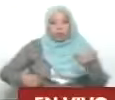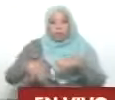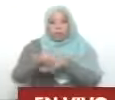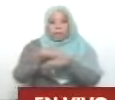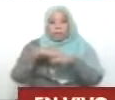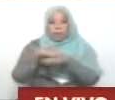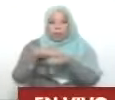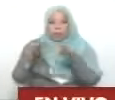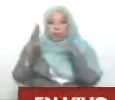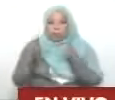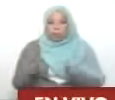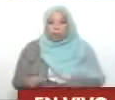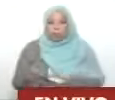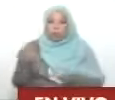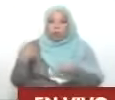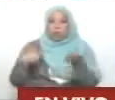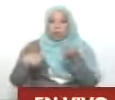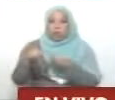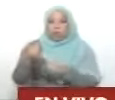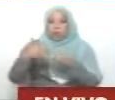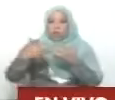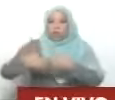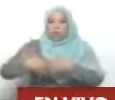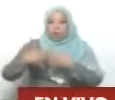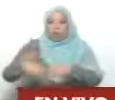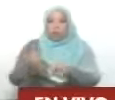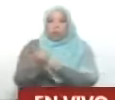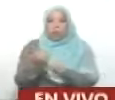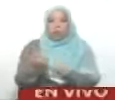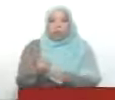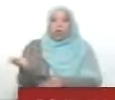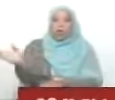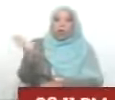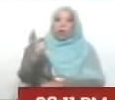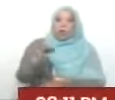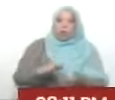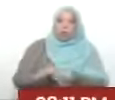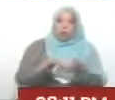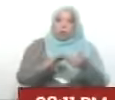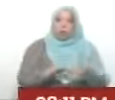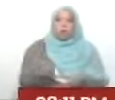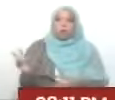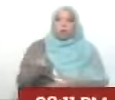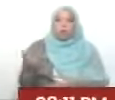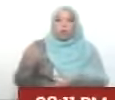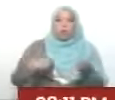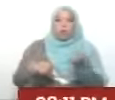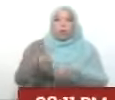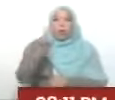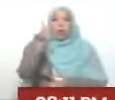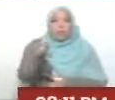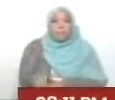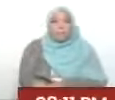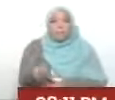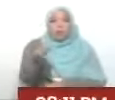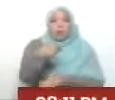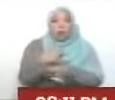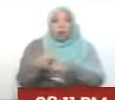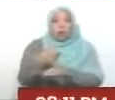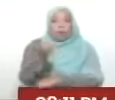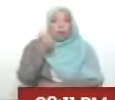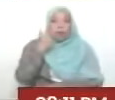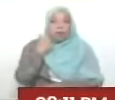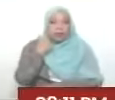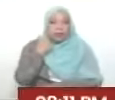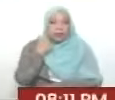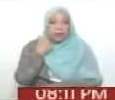nosotros traer toda la sobreproducción de Trujillo al centro del país e inclusive hablé con la Cava para por Puerto Cabello,